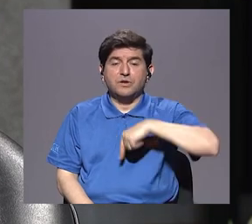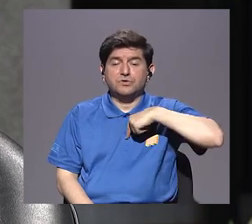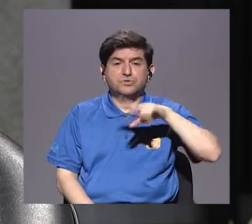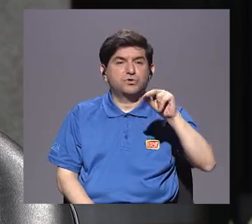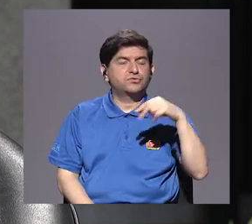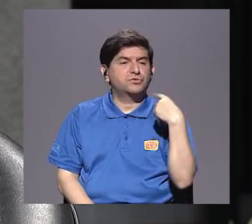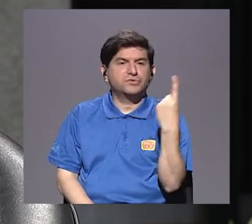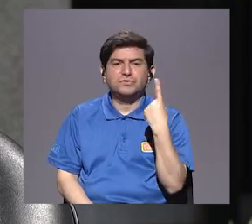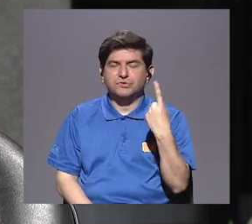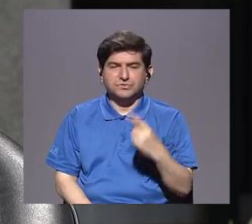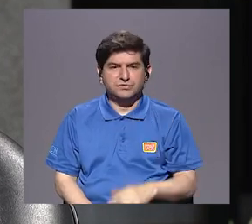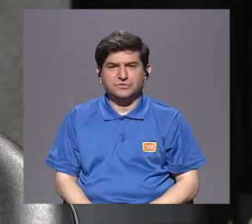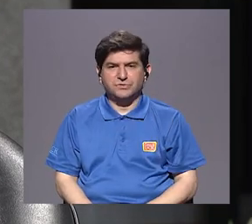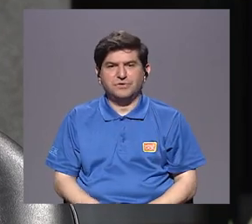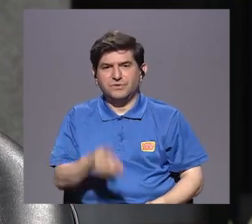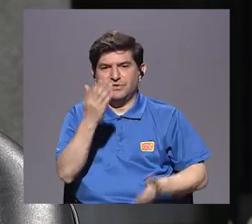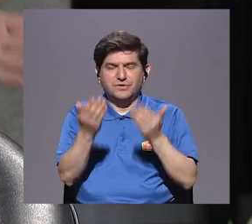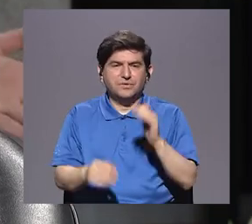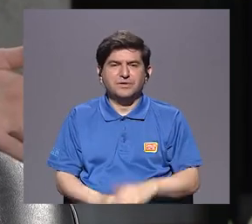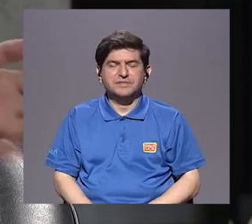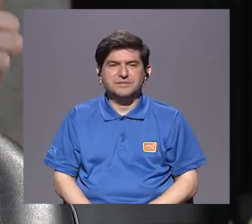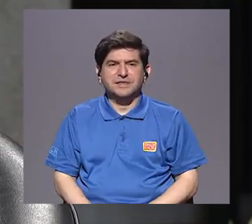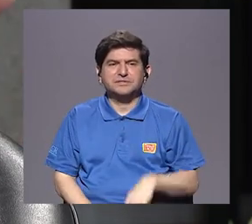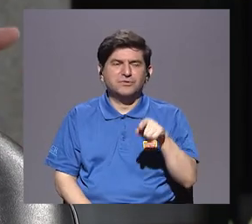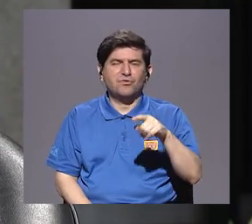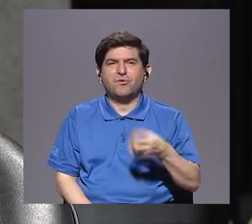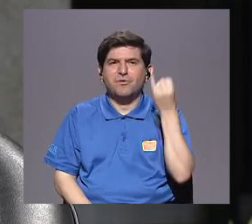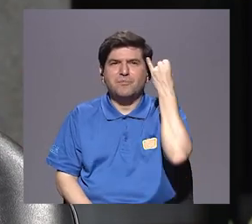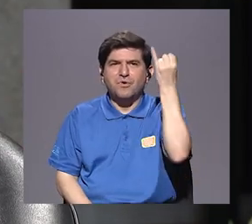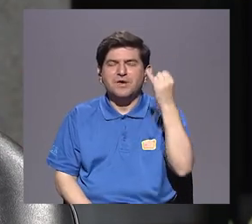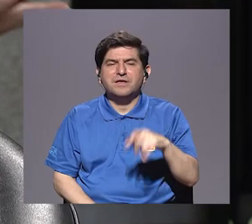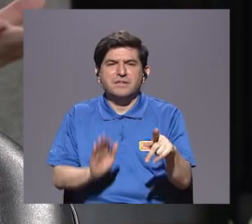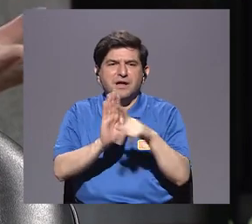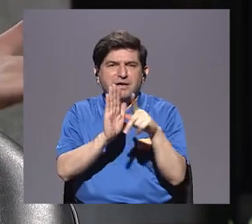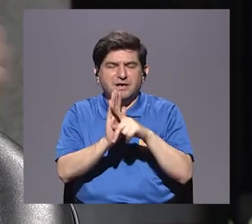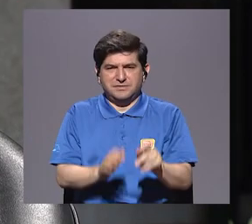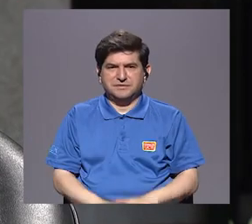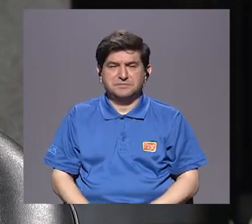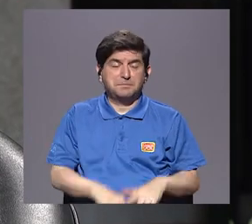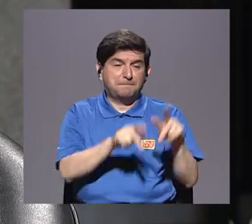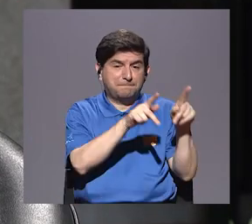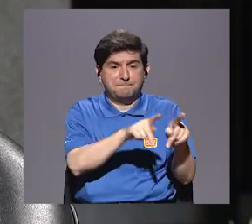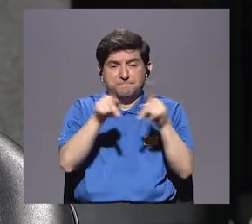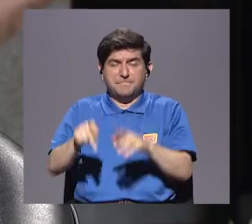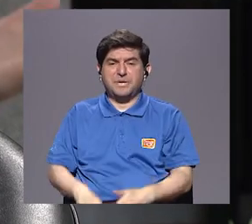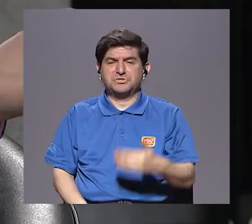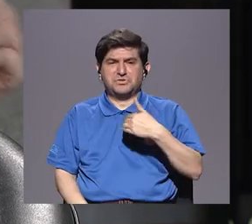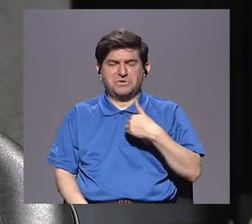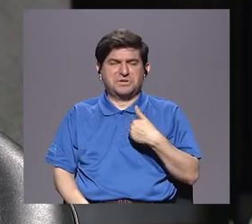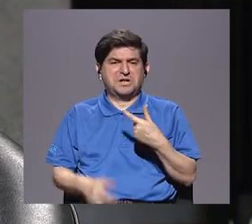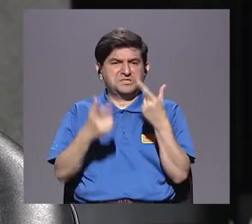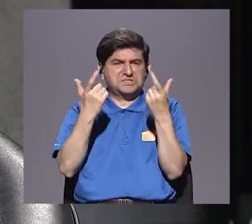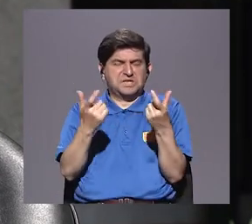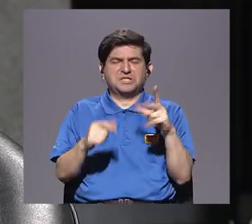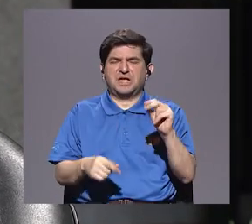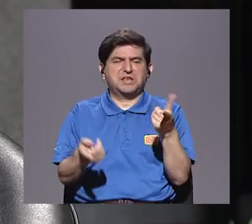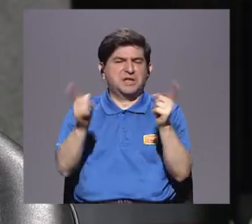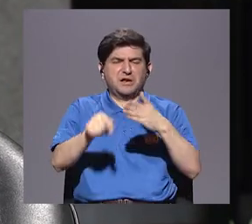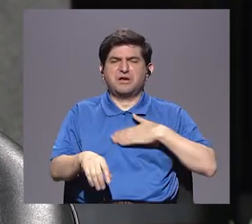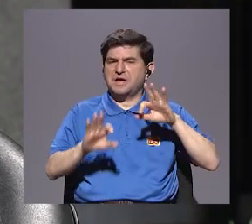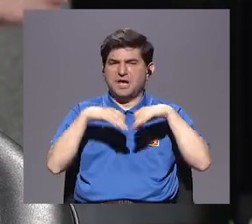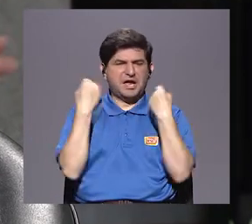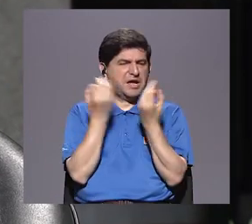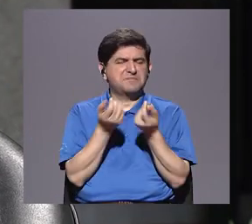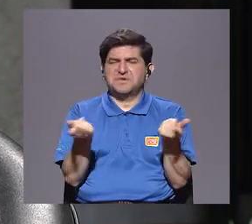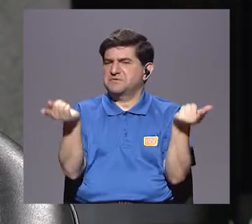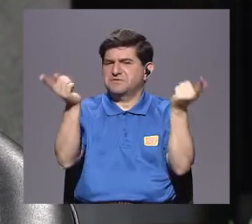dejemos ir tal vez por los posibles tabúes, ¿verdad? Que hablamos, que si son personas adineradas no les va a pasar, que a mi familia